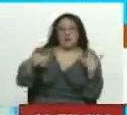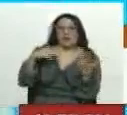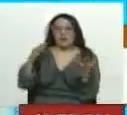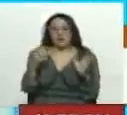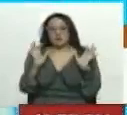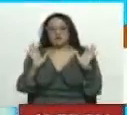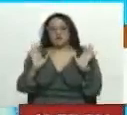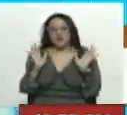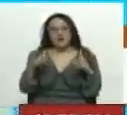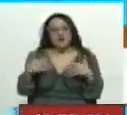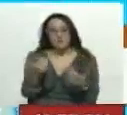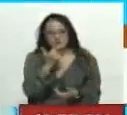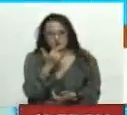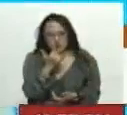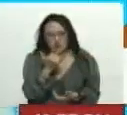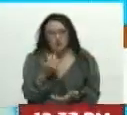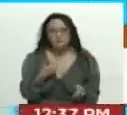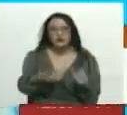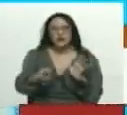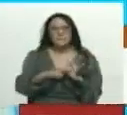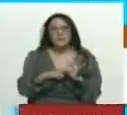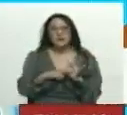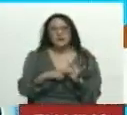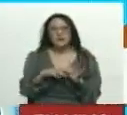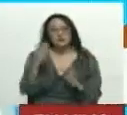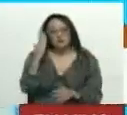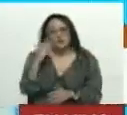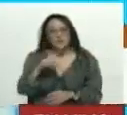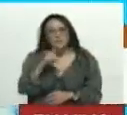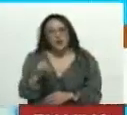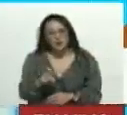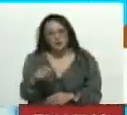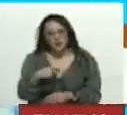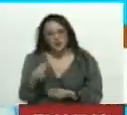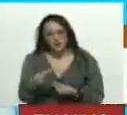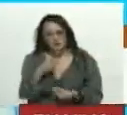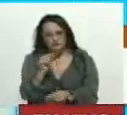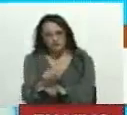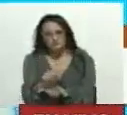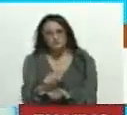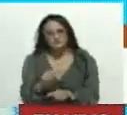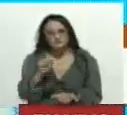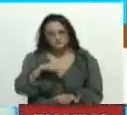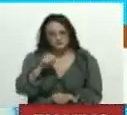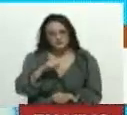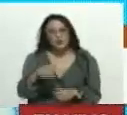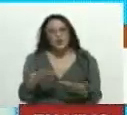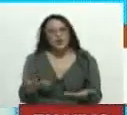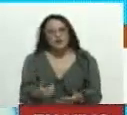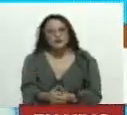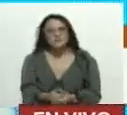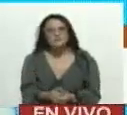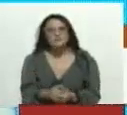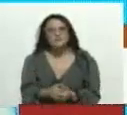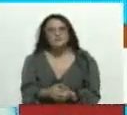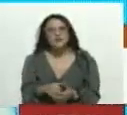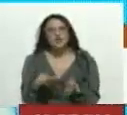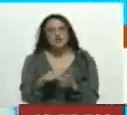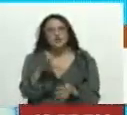no no Qué pasó repito sabes la pregunta que te voy a hacer verdad y le digo sí comandante Cuál es Dónde